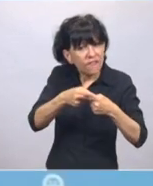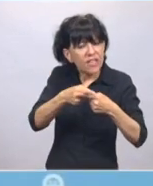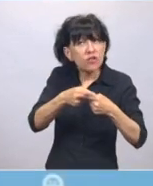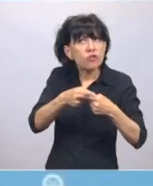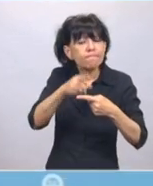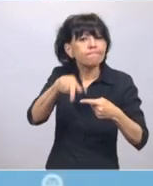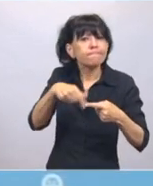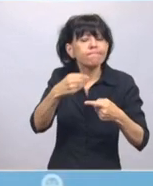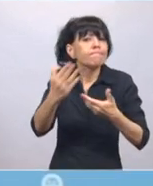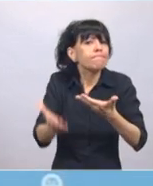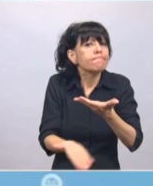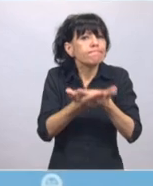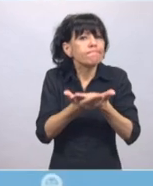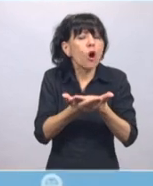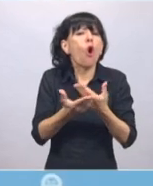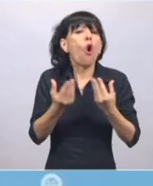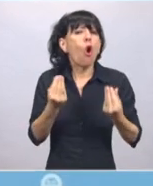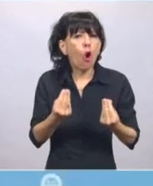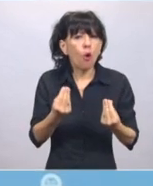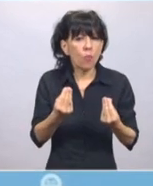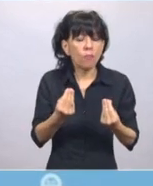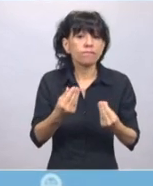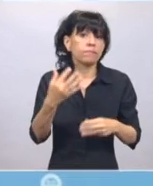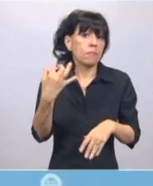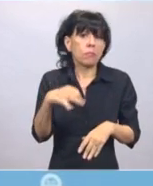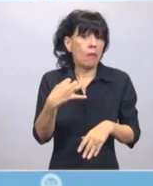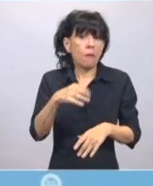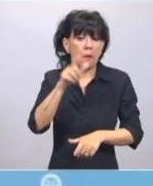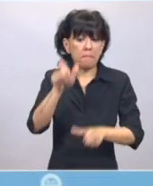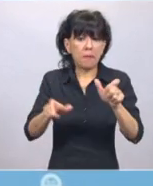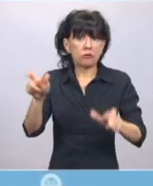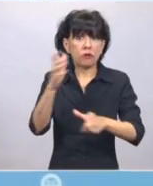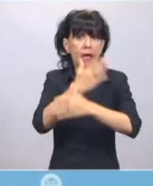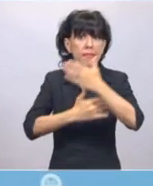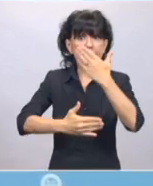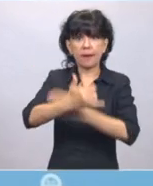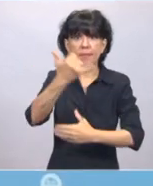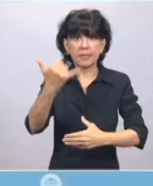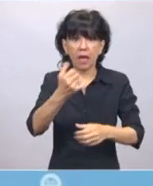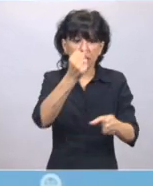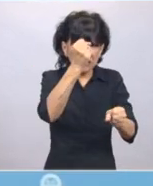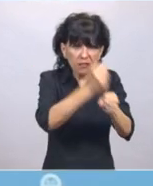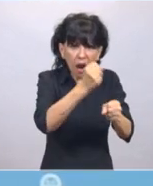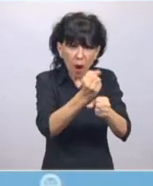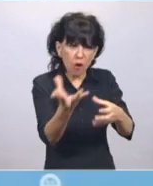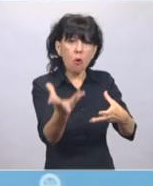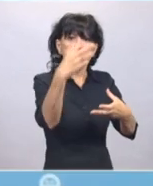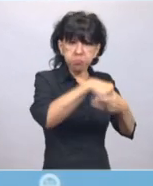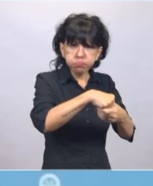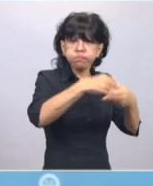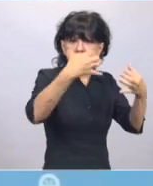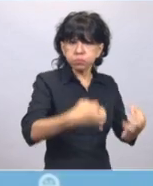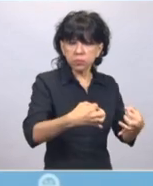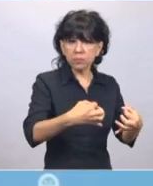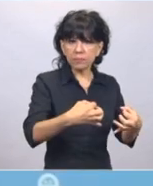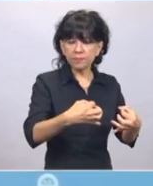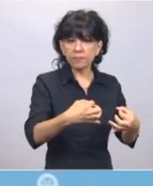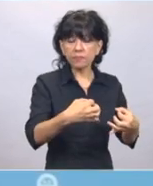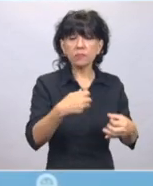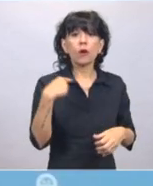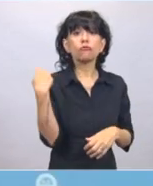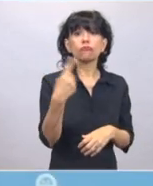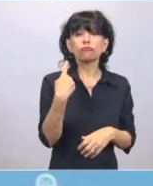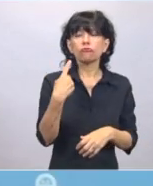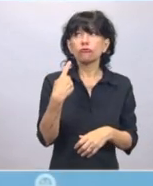está y debe estar aldado en la inclusión de las personas con discapacidad en el mercado de trabajo a lo largo de los últimos